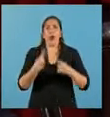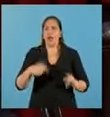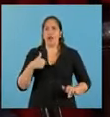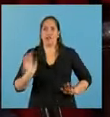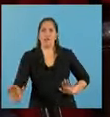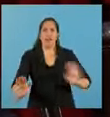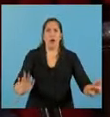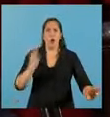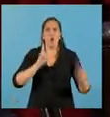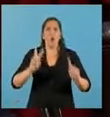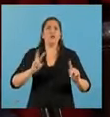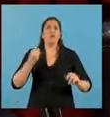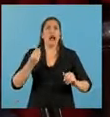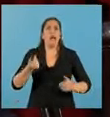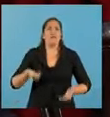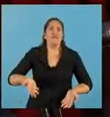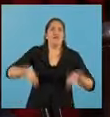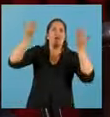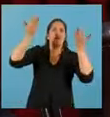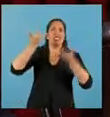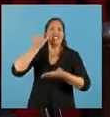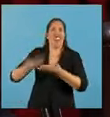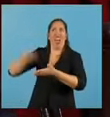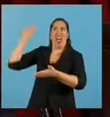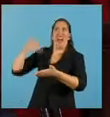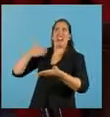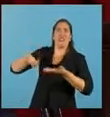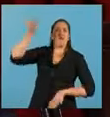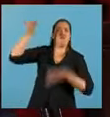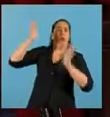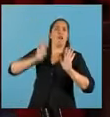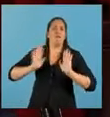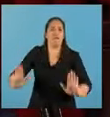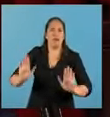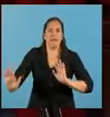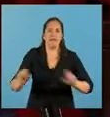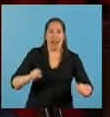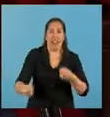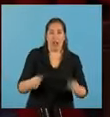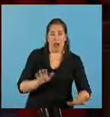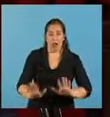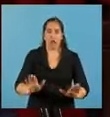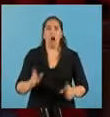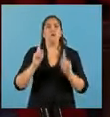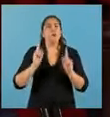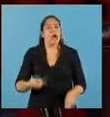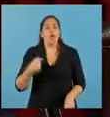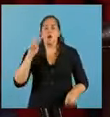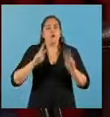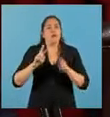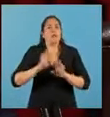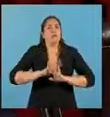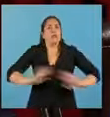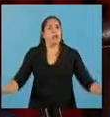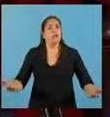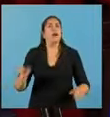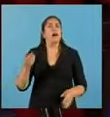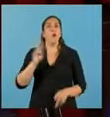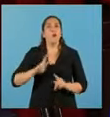la inflación que recibimos, pero sinceramente sé que necesitamos dejar atrás la maldita inercia de la